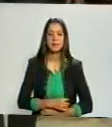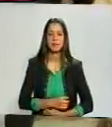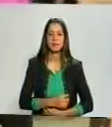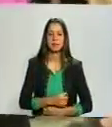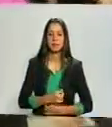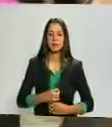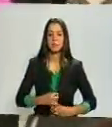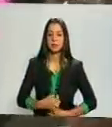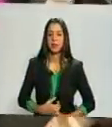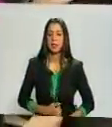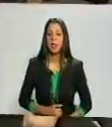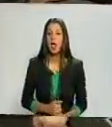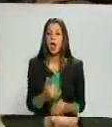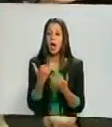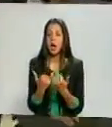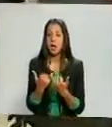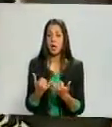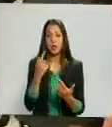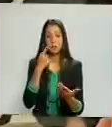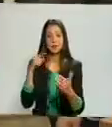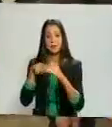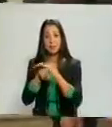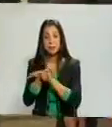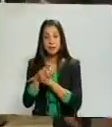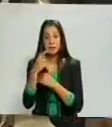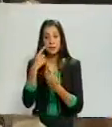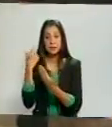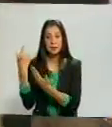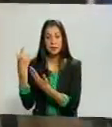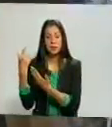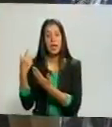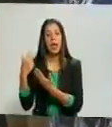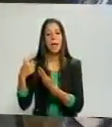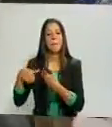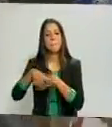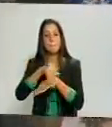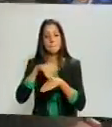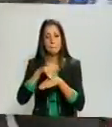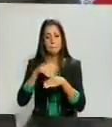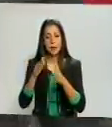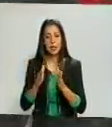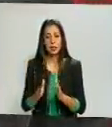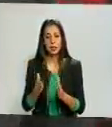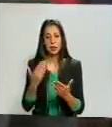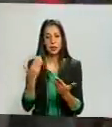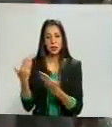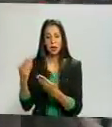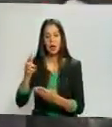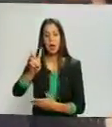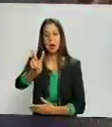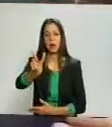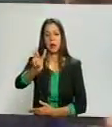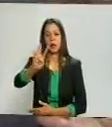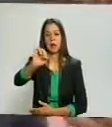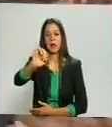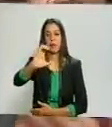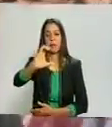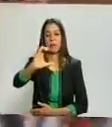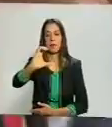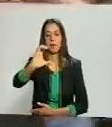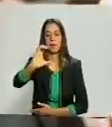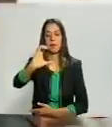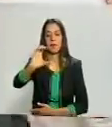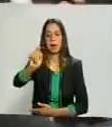la soberanísima de las ocho que propusiera el presidente de la República, Nicolás Maduro. Vamos a escuchar parte de lo